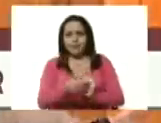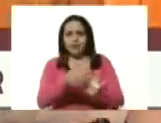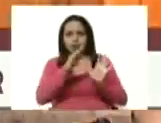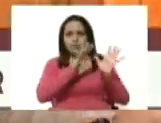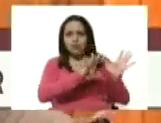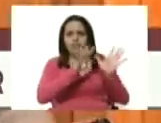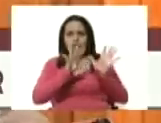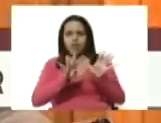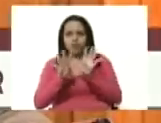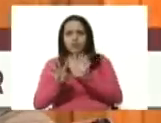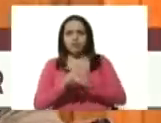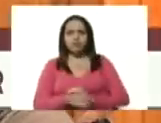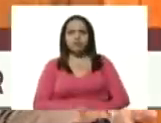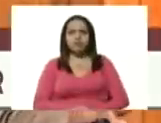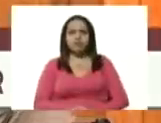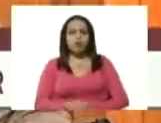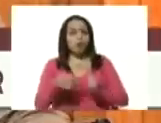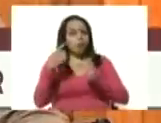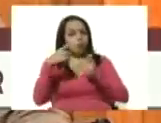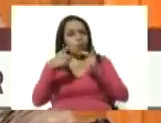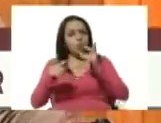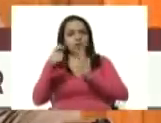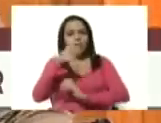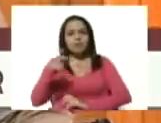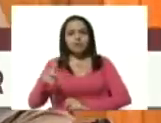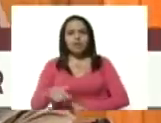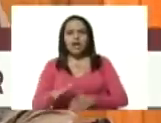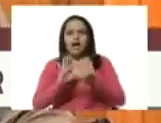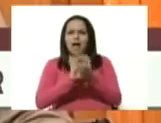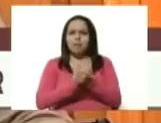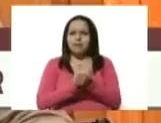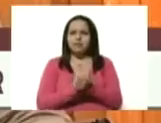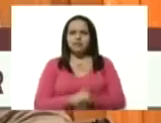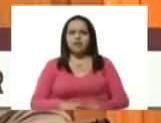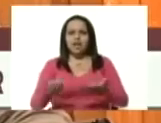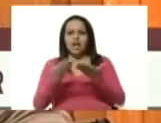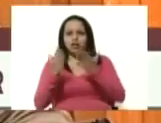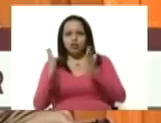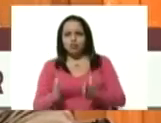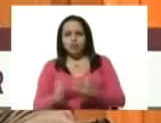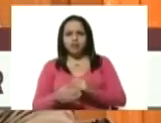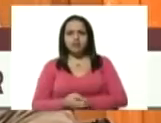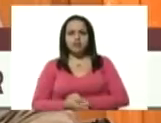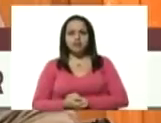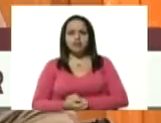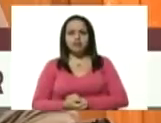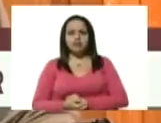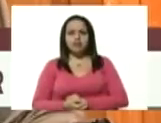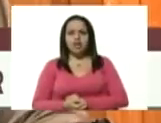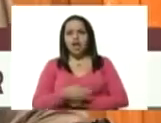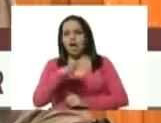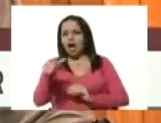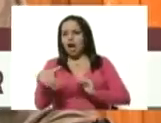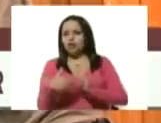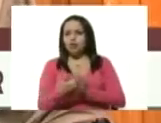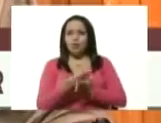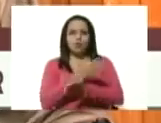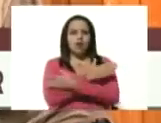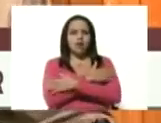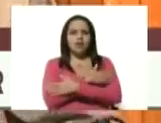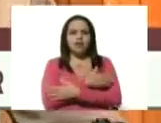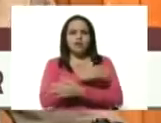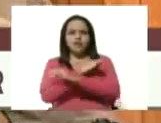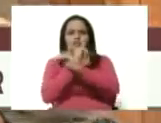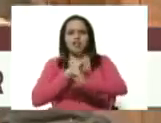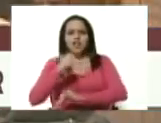1999. Y en fin, compatriotas, amigas, amigos, estudiantes, colegas, a todos, un abrazo y feliz día del periodista y